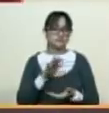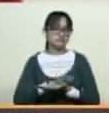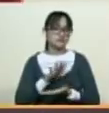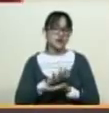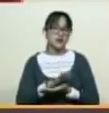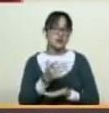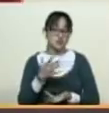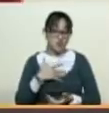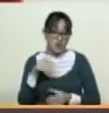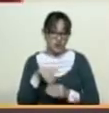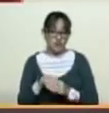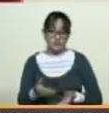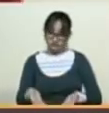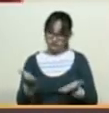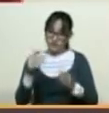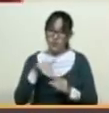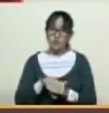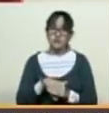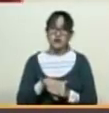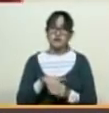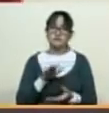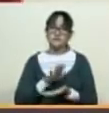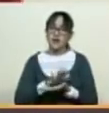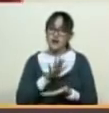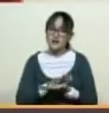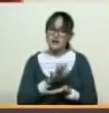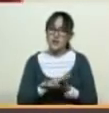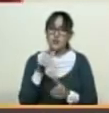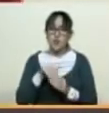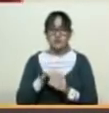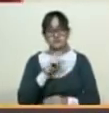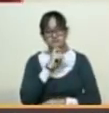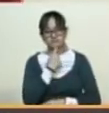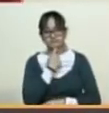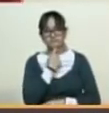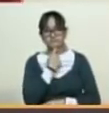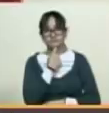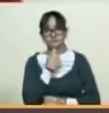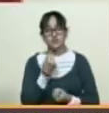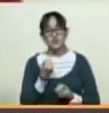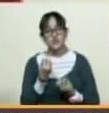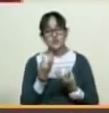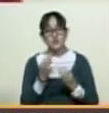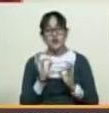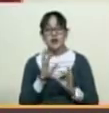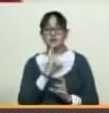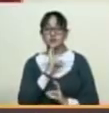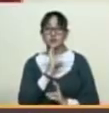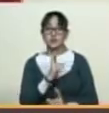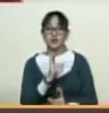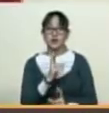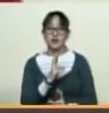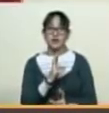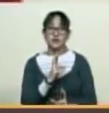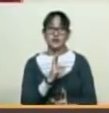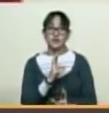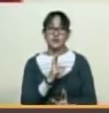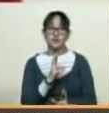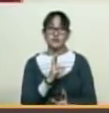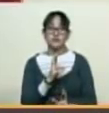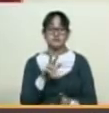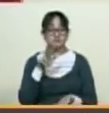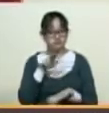su deseo es ir a votar, que vaya a votar con tranquilidad, porque su voto va a ser contado y los resultados electorales